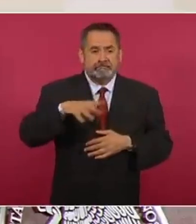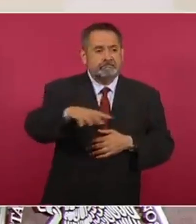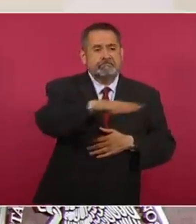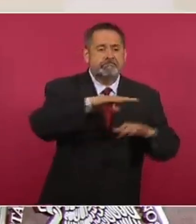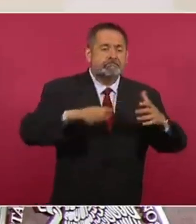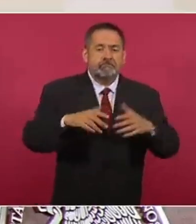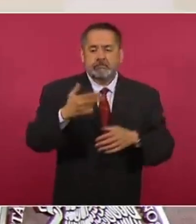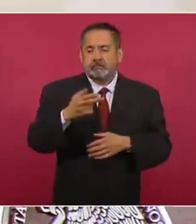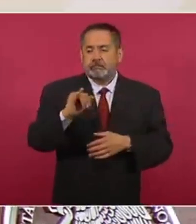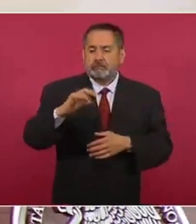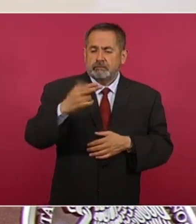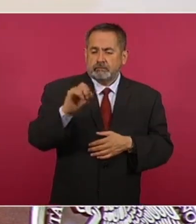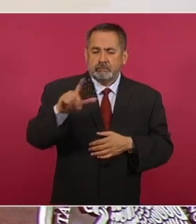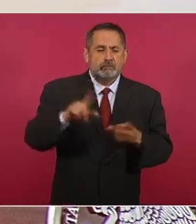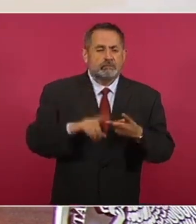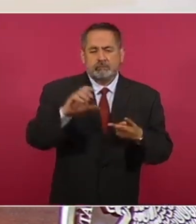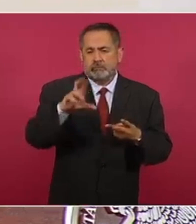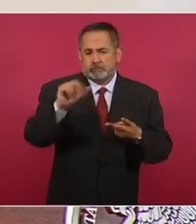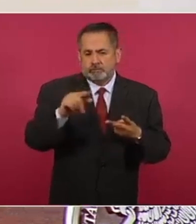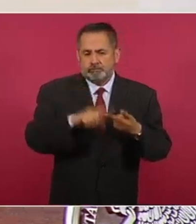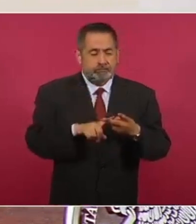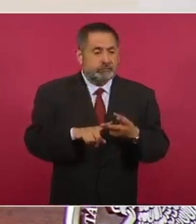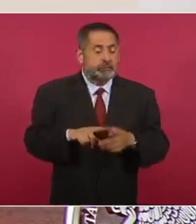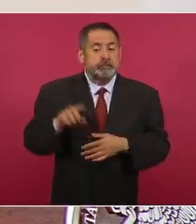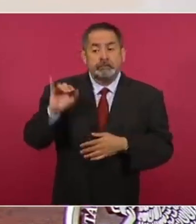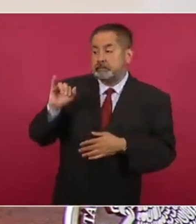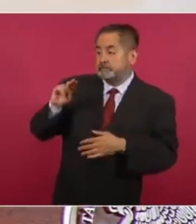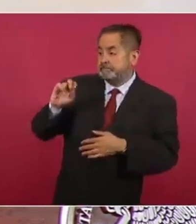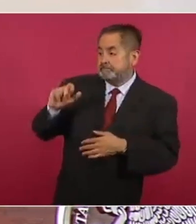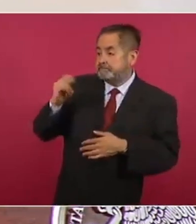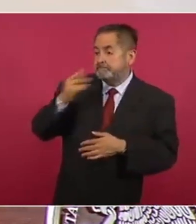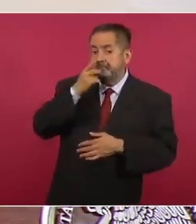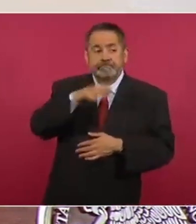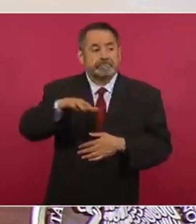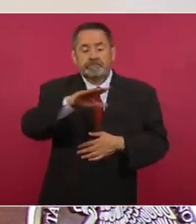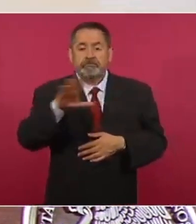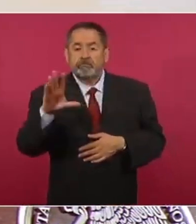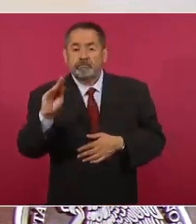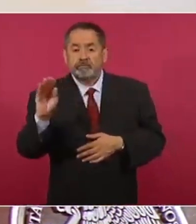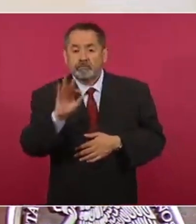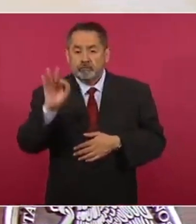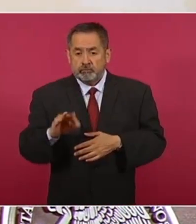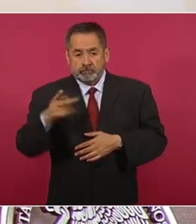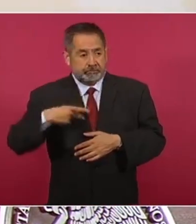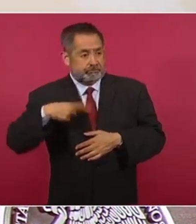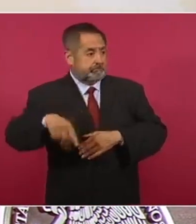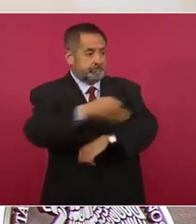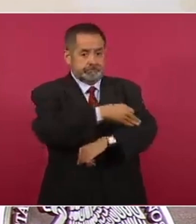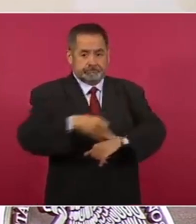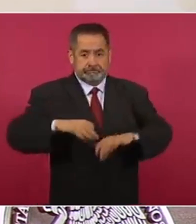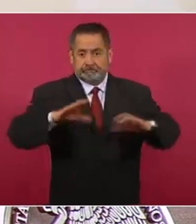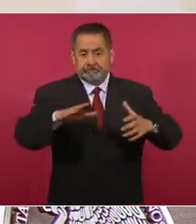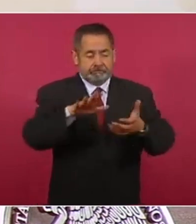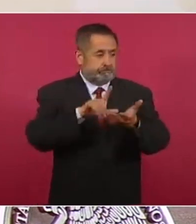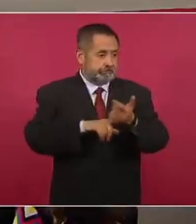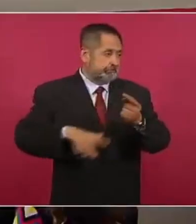ahora según los reportes de melli el 90% de las familias en ese lugar en